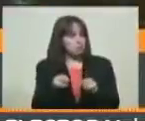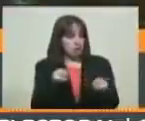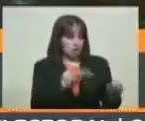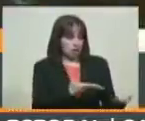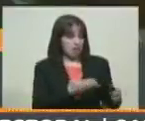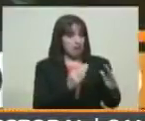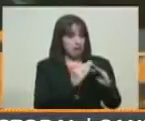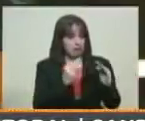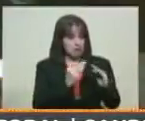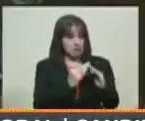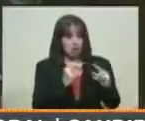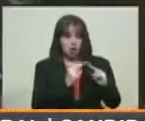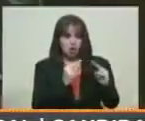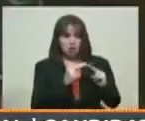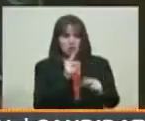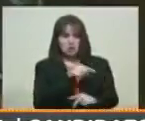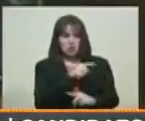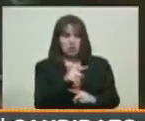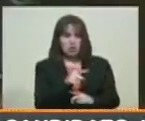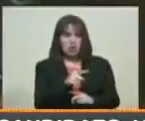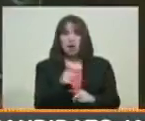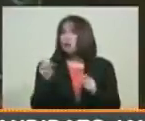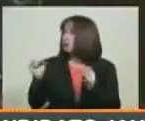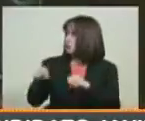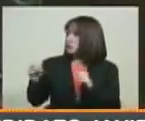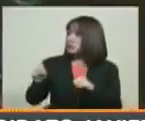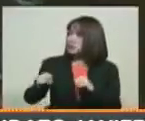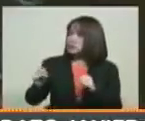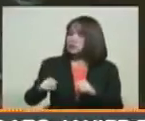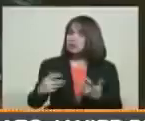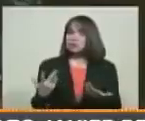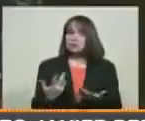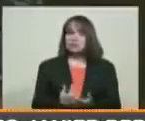¿Ustedes conocen a Henry Faltrum?